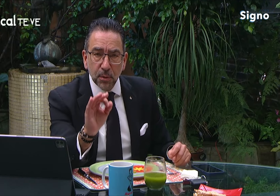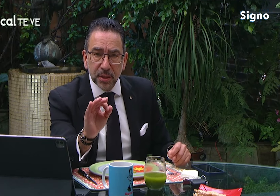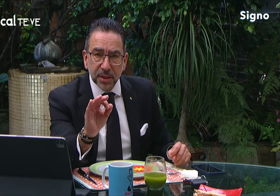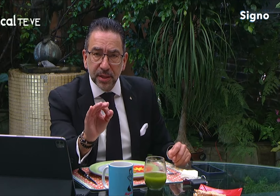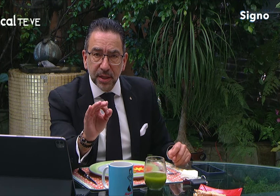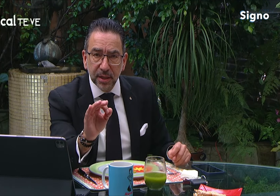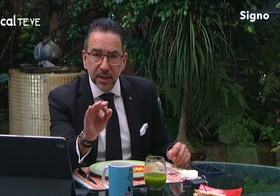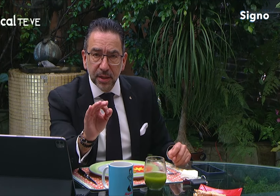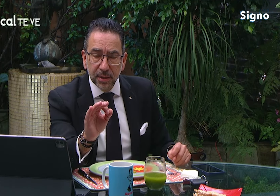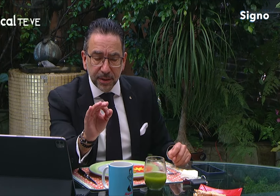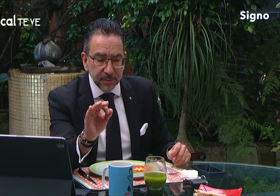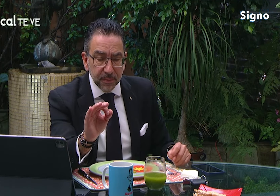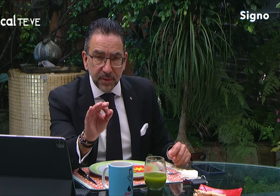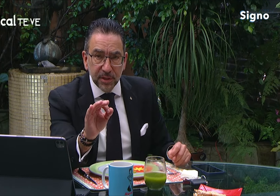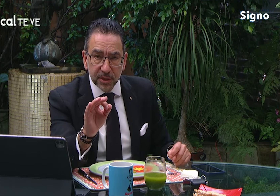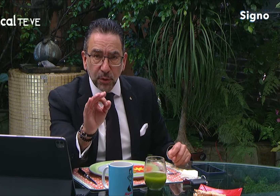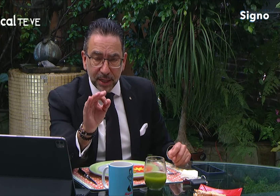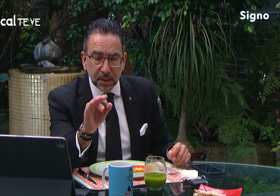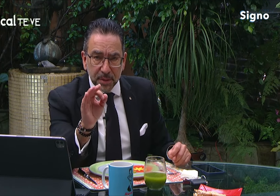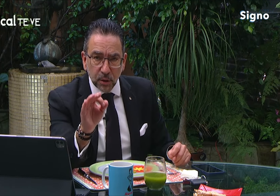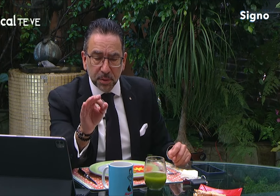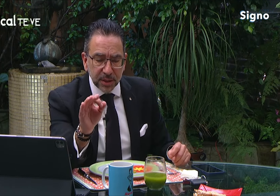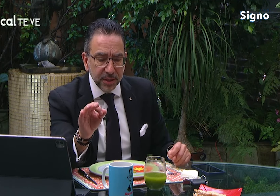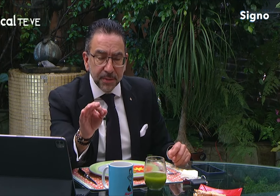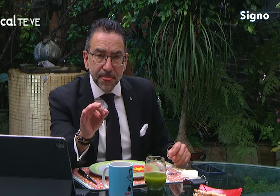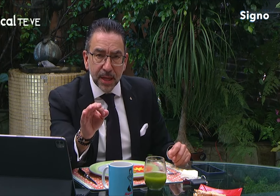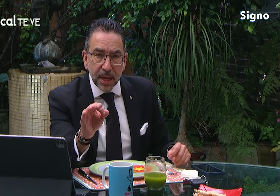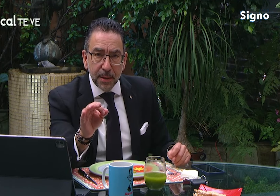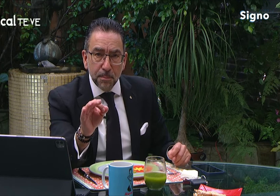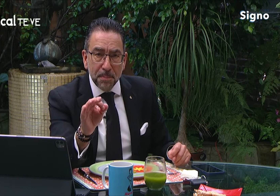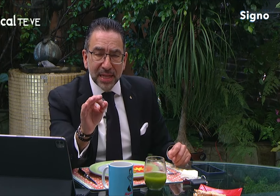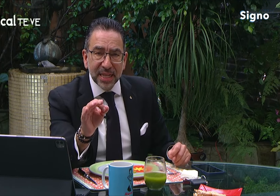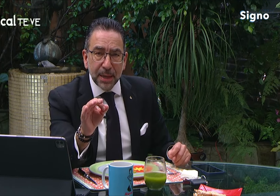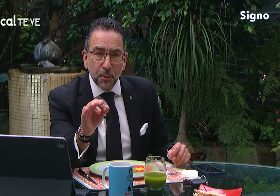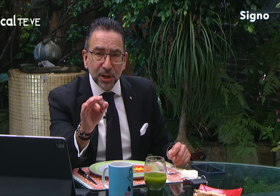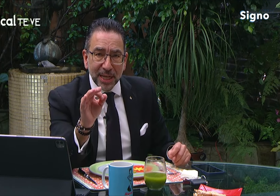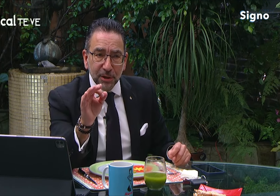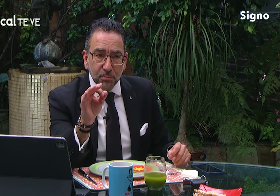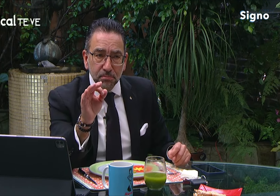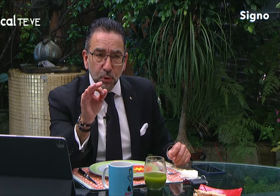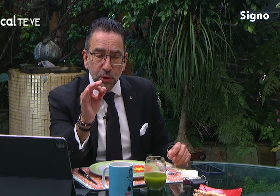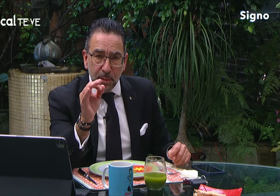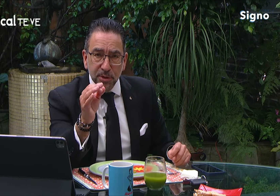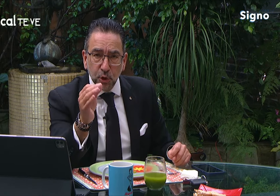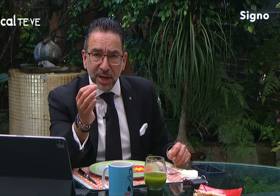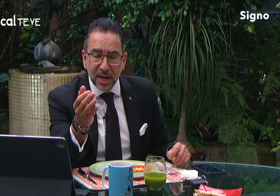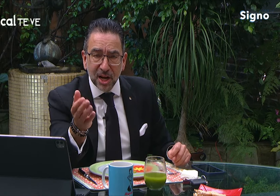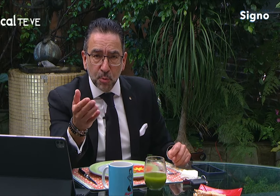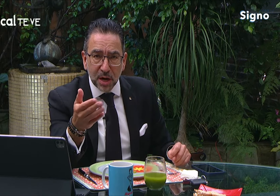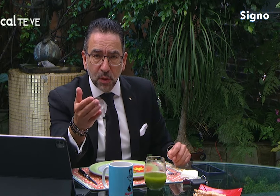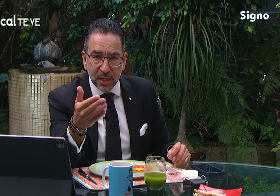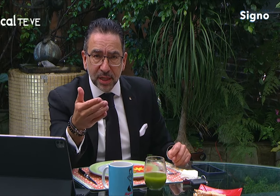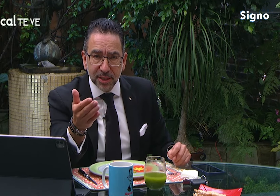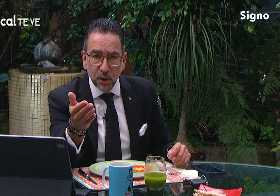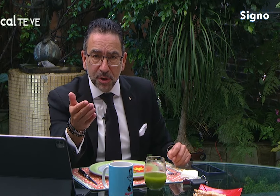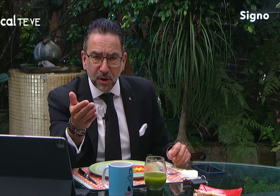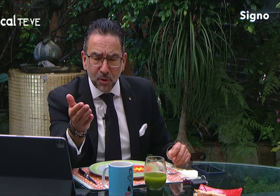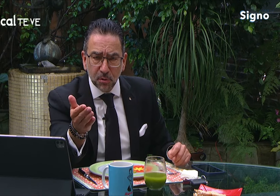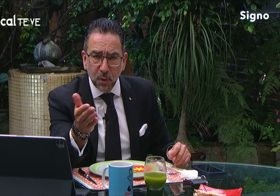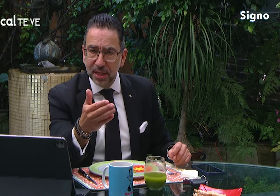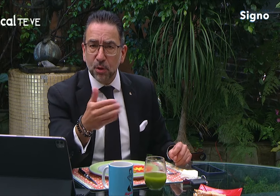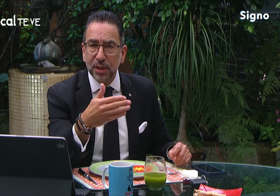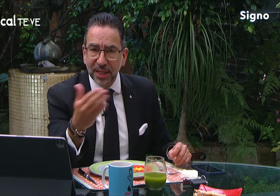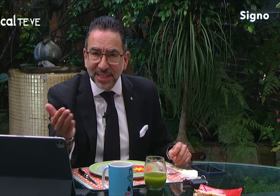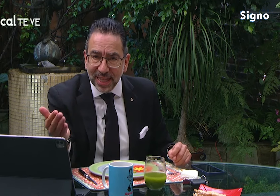Este pendejo presidente, insisto, este pendejo presidente piensa que porque es que gozamos de soberanía como una cualidad del Estado